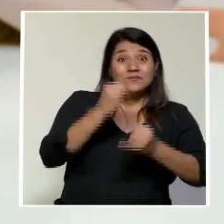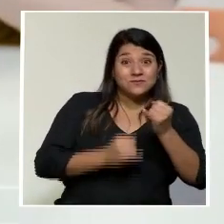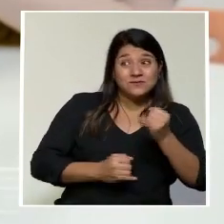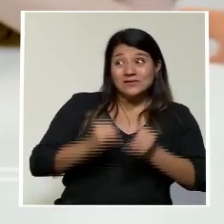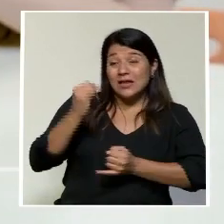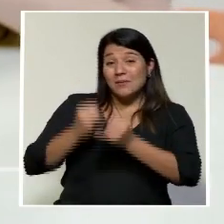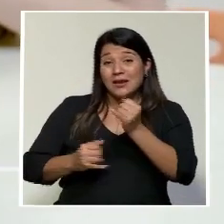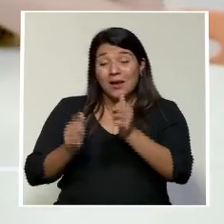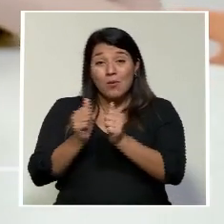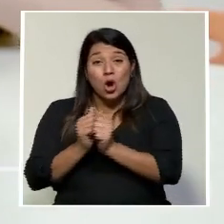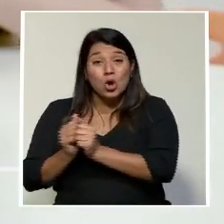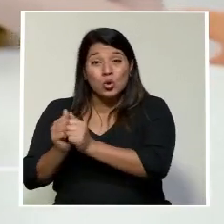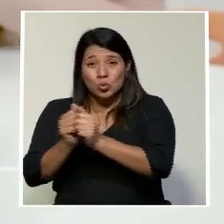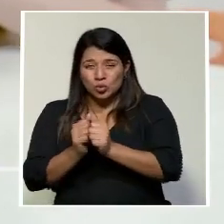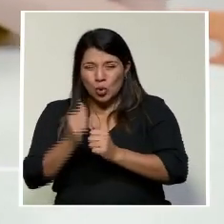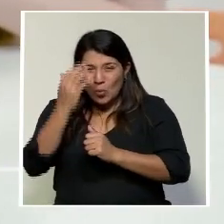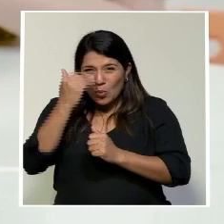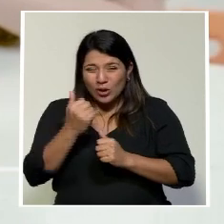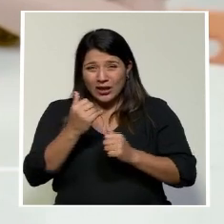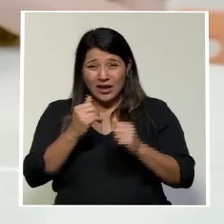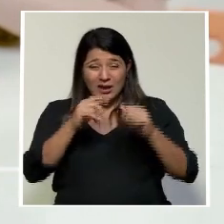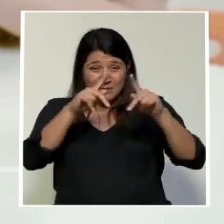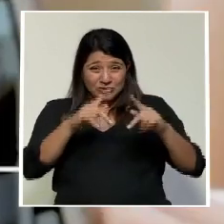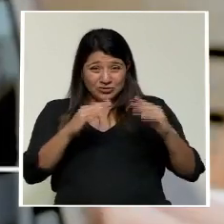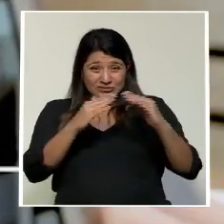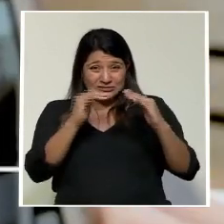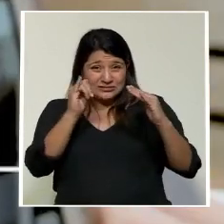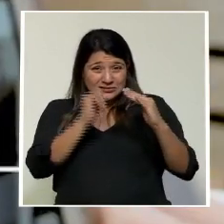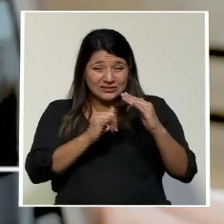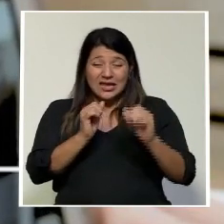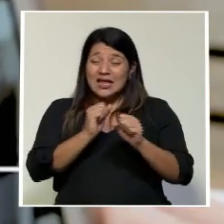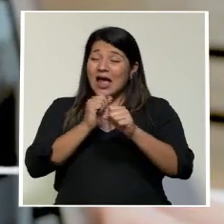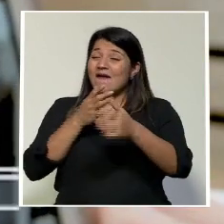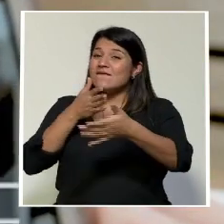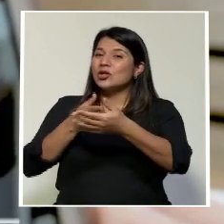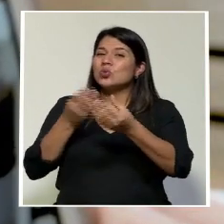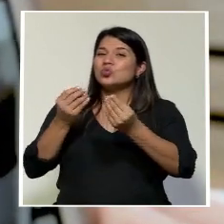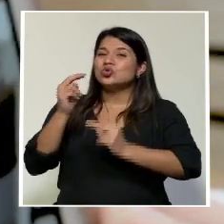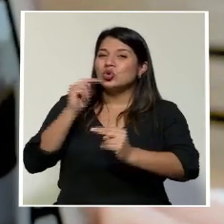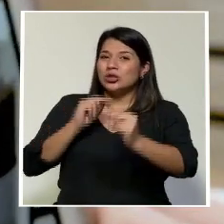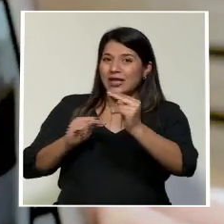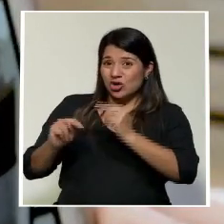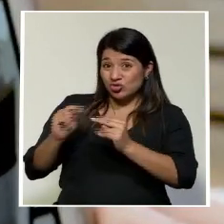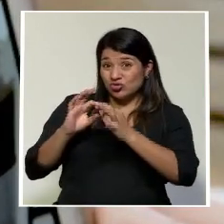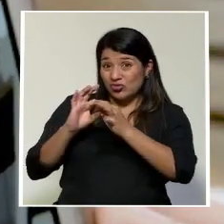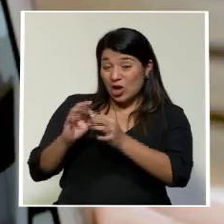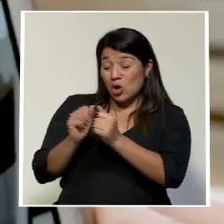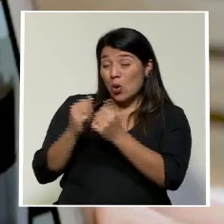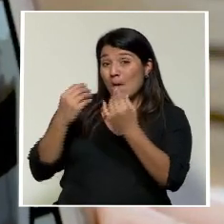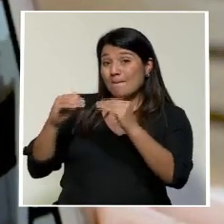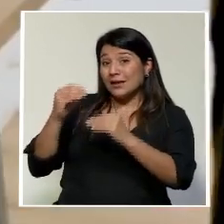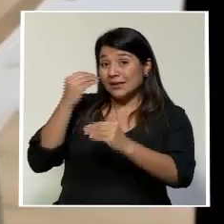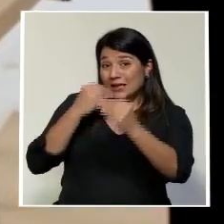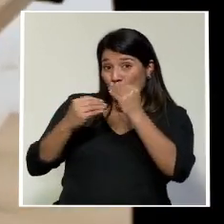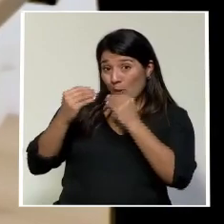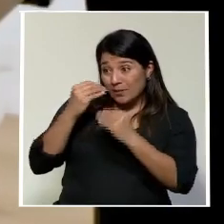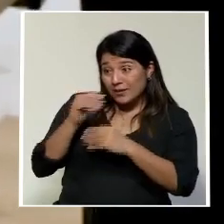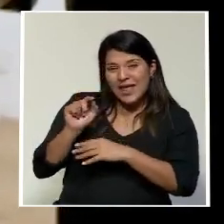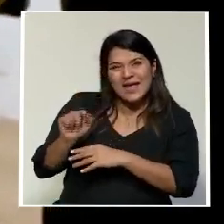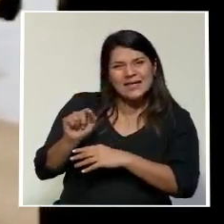campaña, pues el confinamiento ha hecho quebrar a gran cantidad de negocios del gremio alimentario, aun cuando este ha sido uno de los gremios